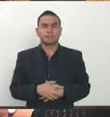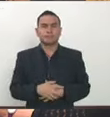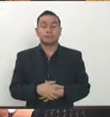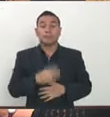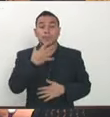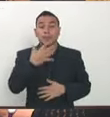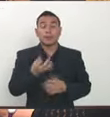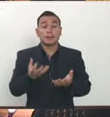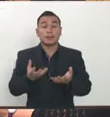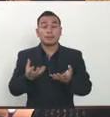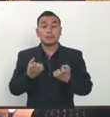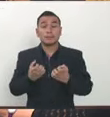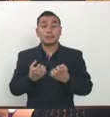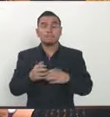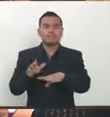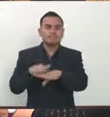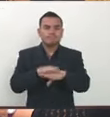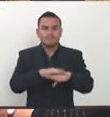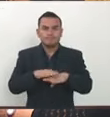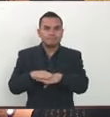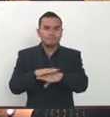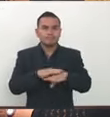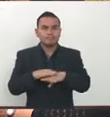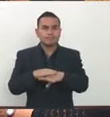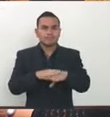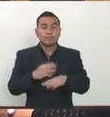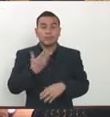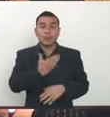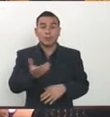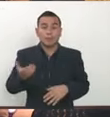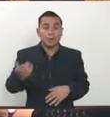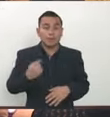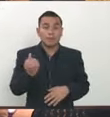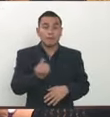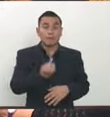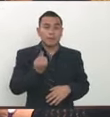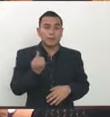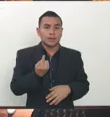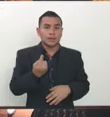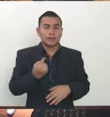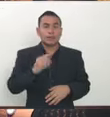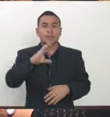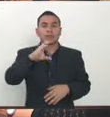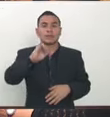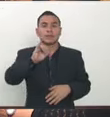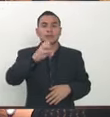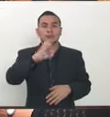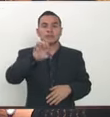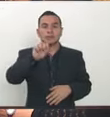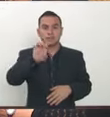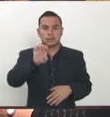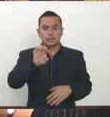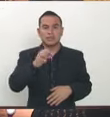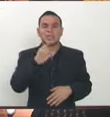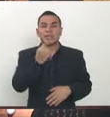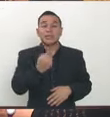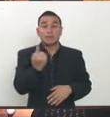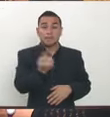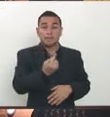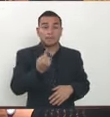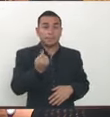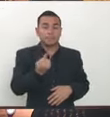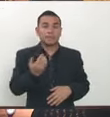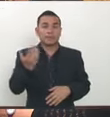Quiero decir además, he llamado a Ronald Ochaeta, es el comisionado de las ICIES en El Salvador, aquí está con nosotros, y es